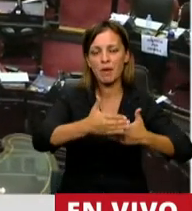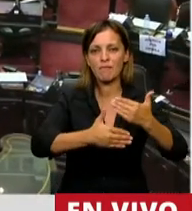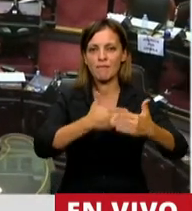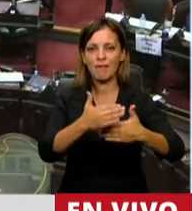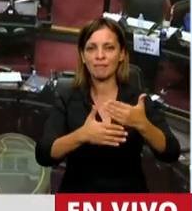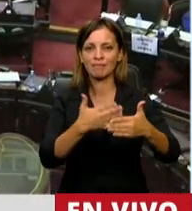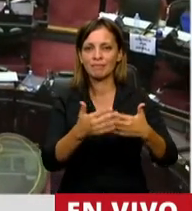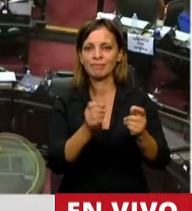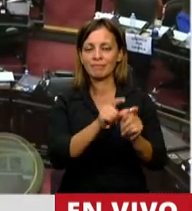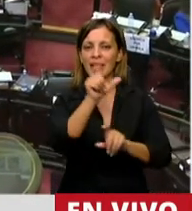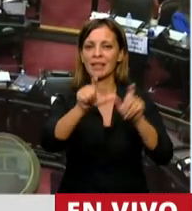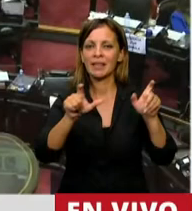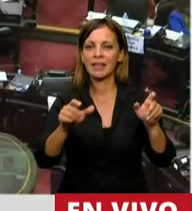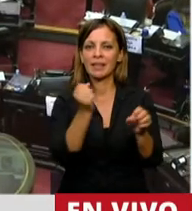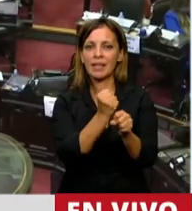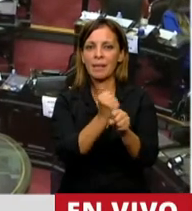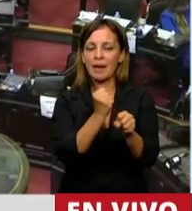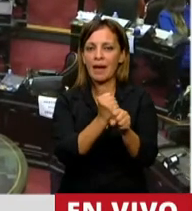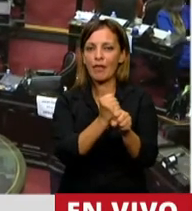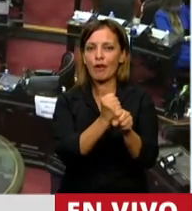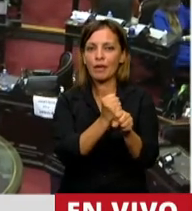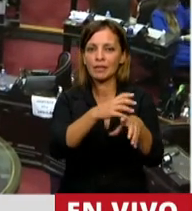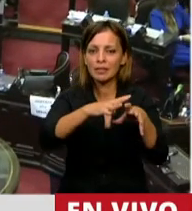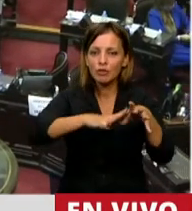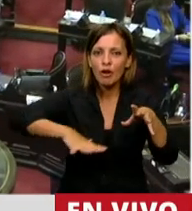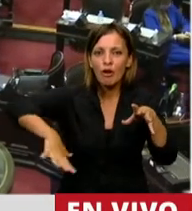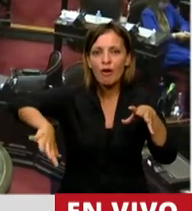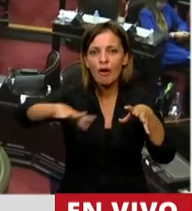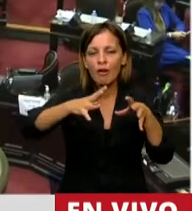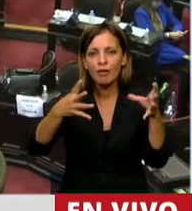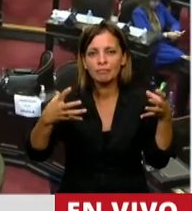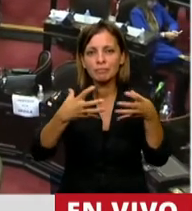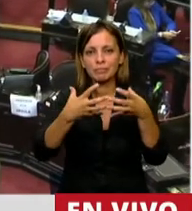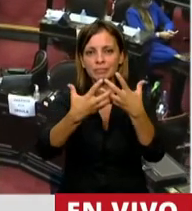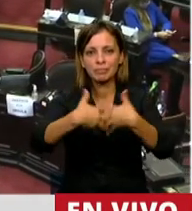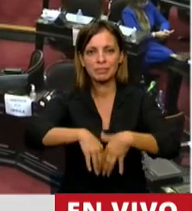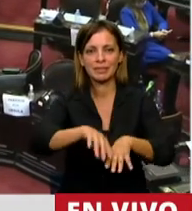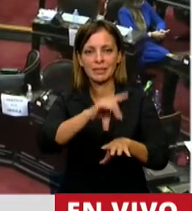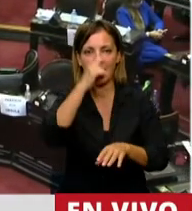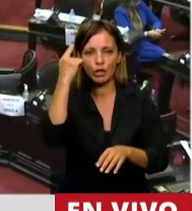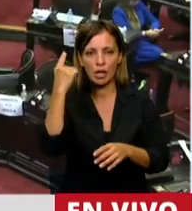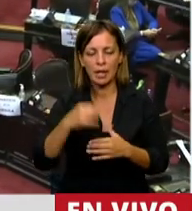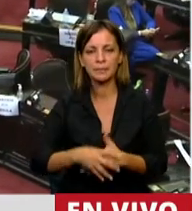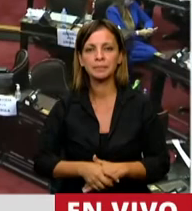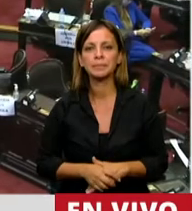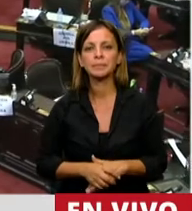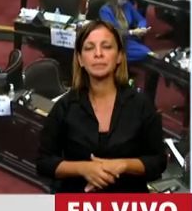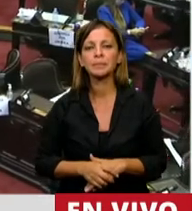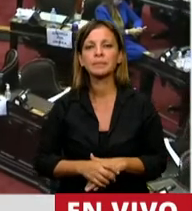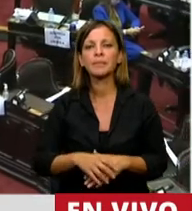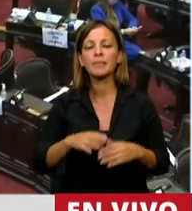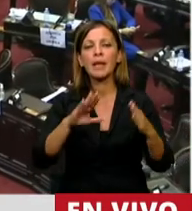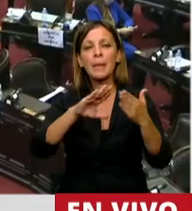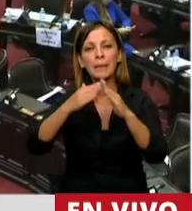el bolsillo de los trabajadores y de todo el aparato productivo nacional. Finalmente, en materia de vivienda